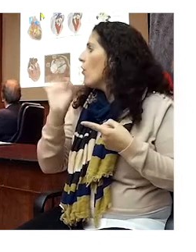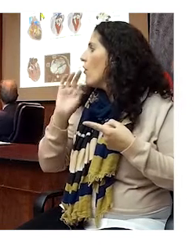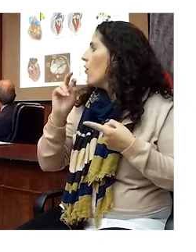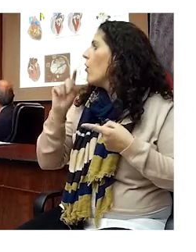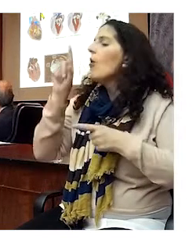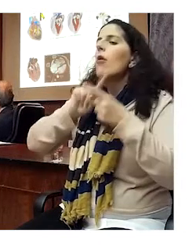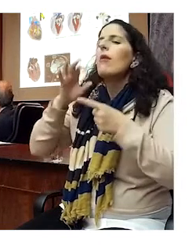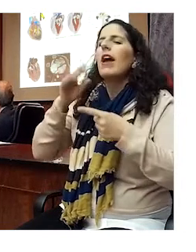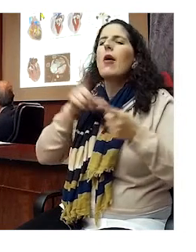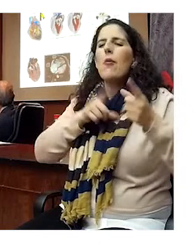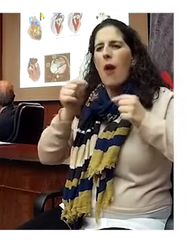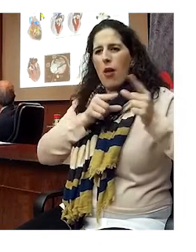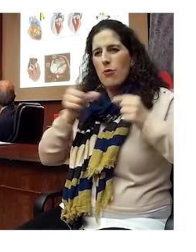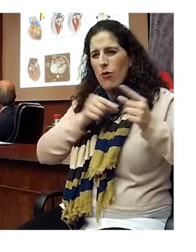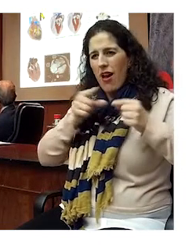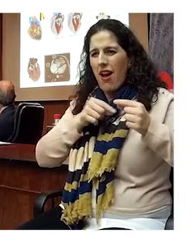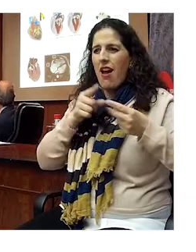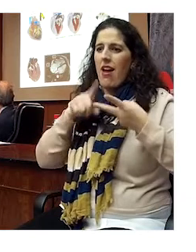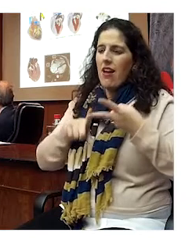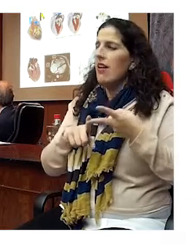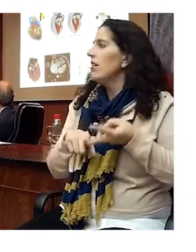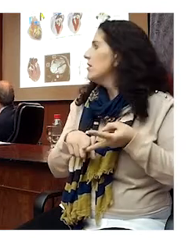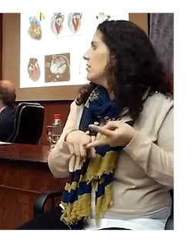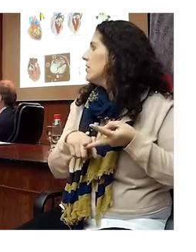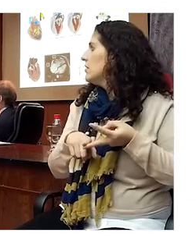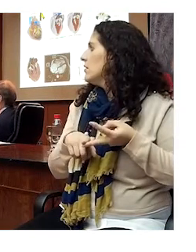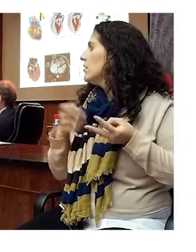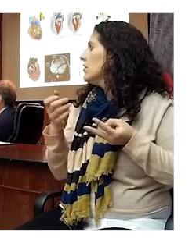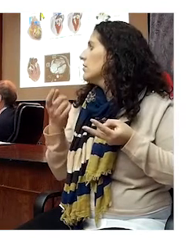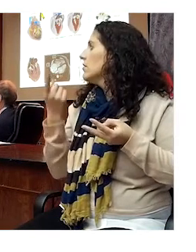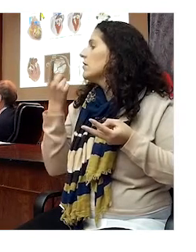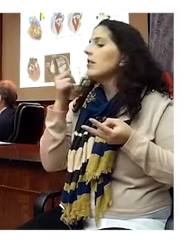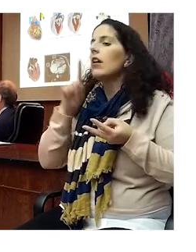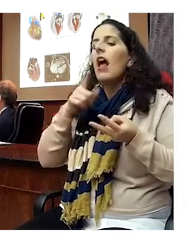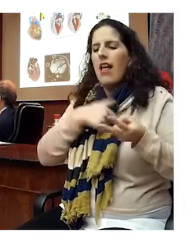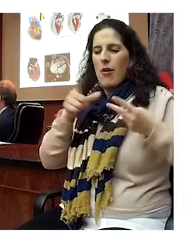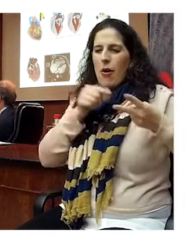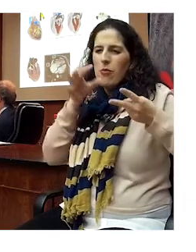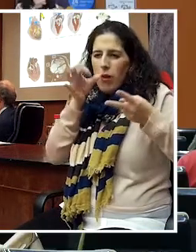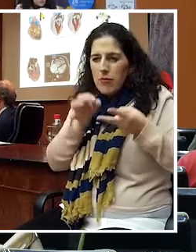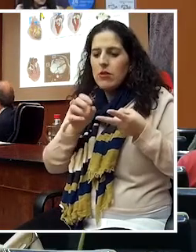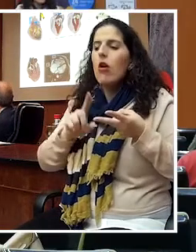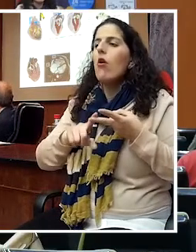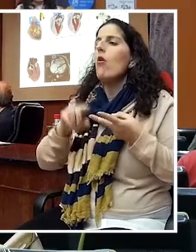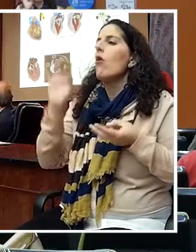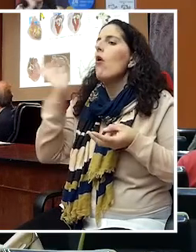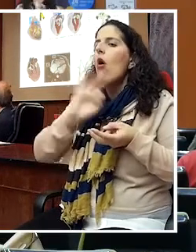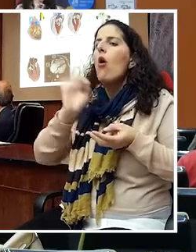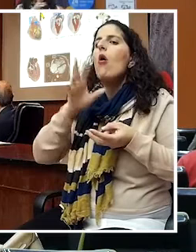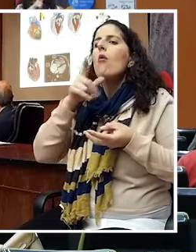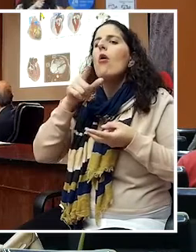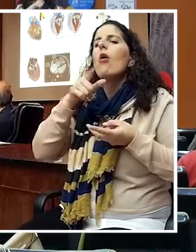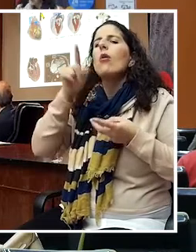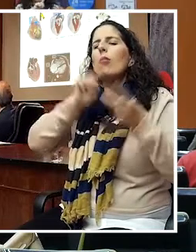que tienen problemas valvulares, porque bien se producen estrechamientos en las válvulas o porque hay dificultad